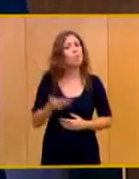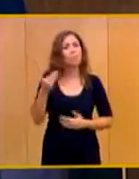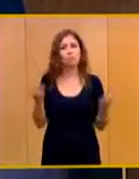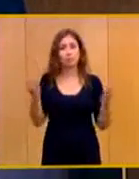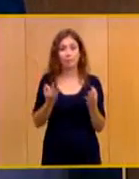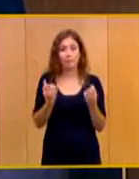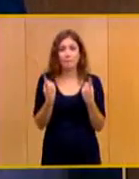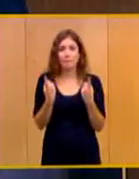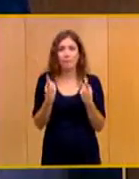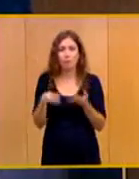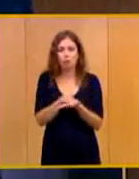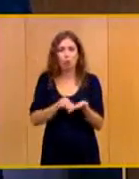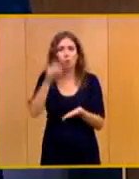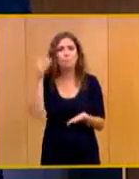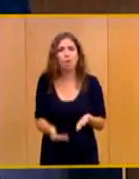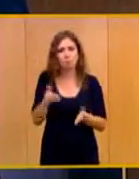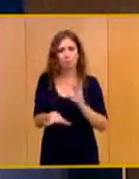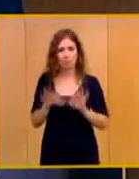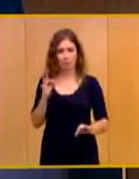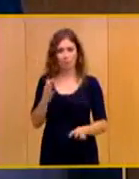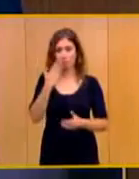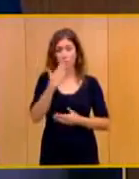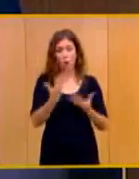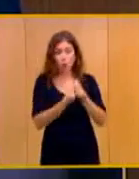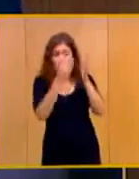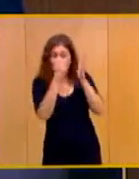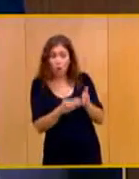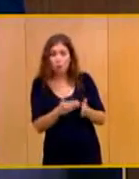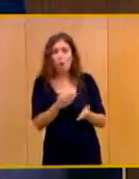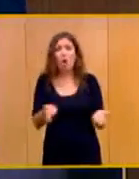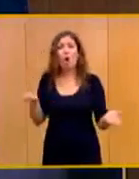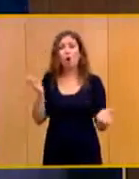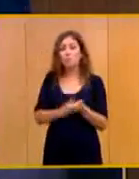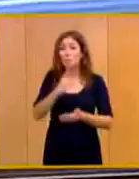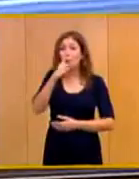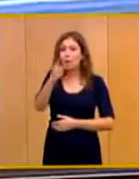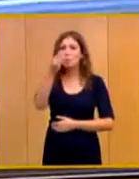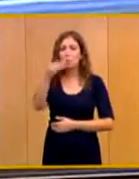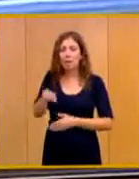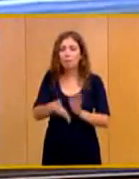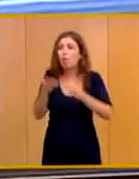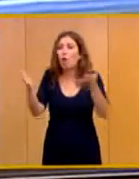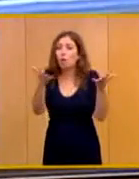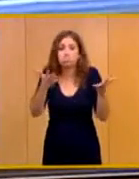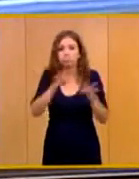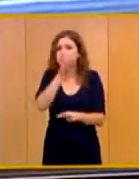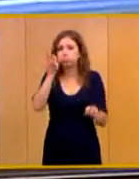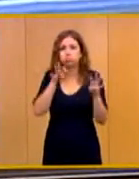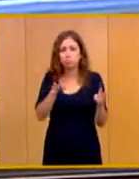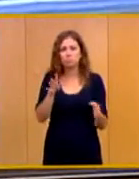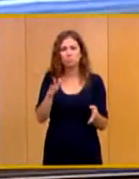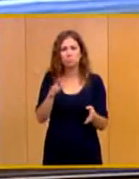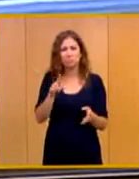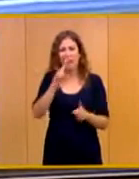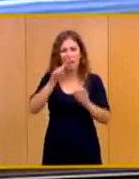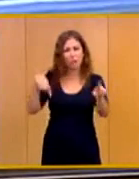adoptar soluciones importantes, porque con usted otro año más no vamos a ninguna parte. Porque ¿con qué balance va a venir usted el año que